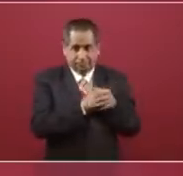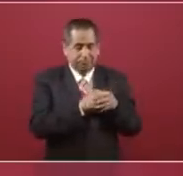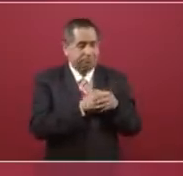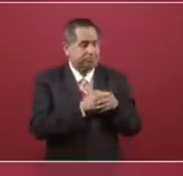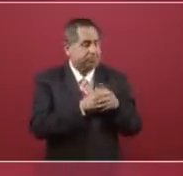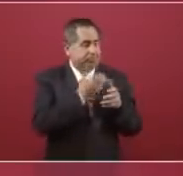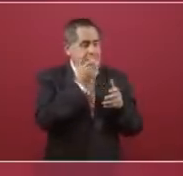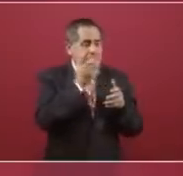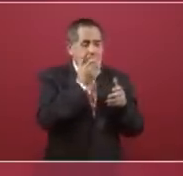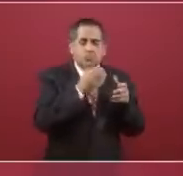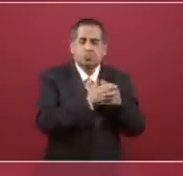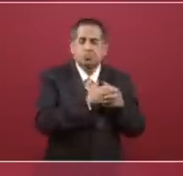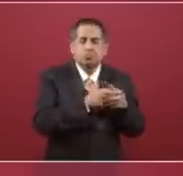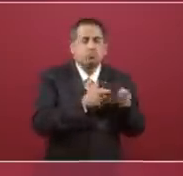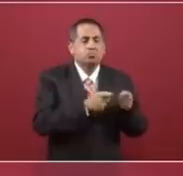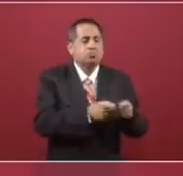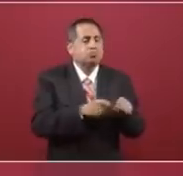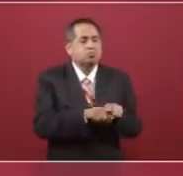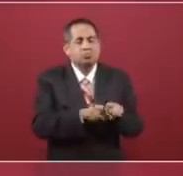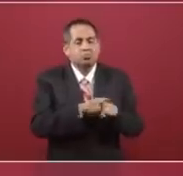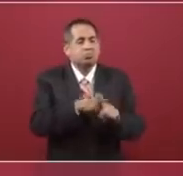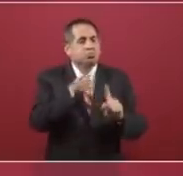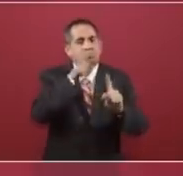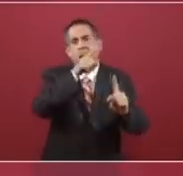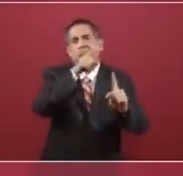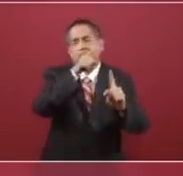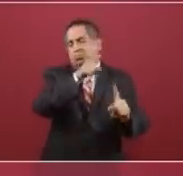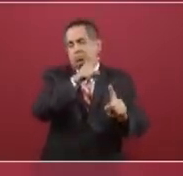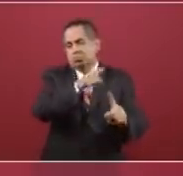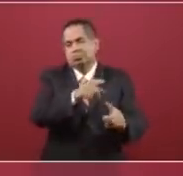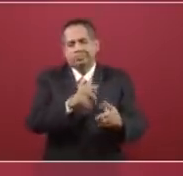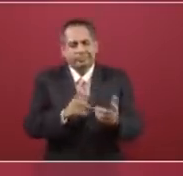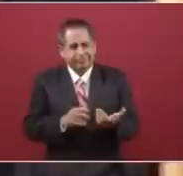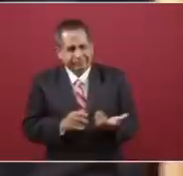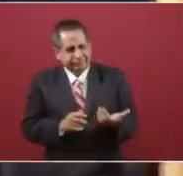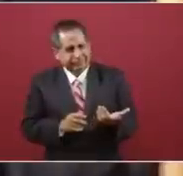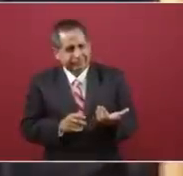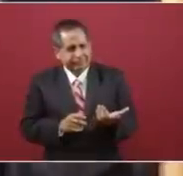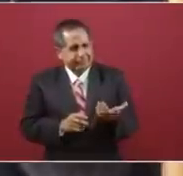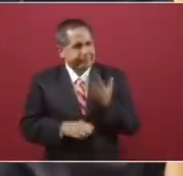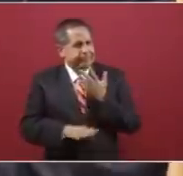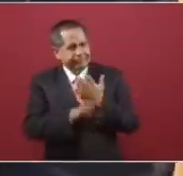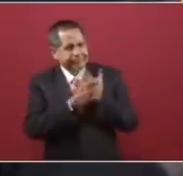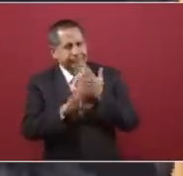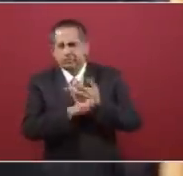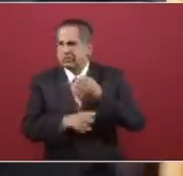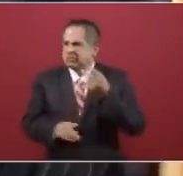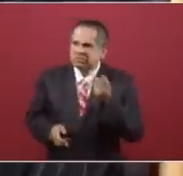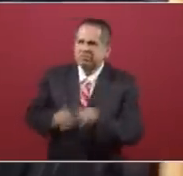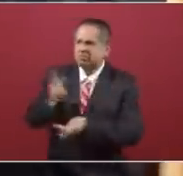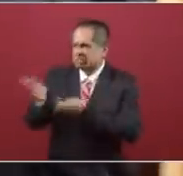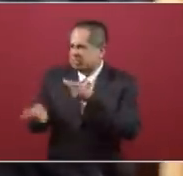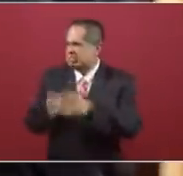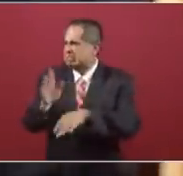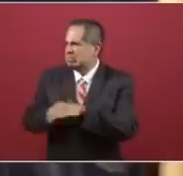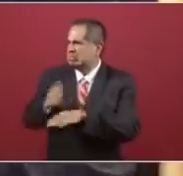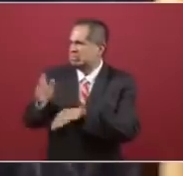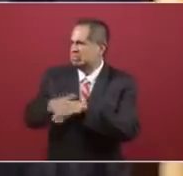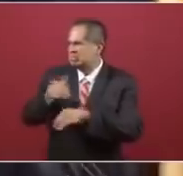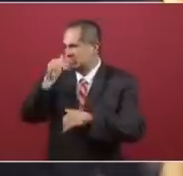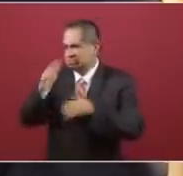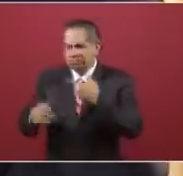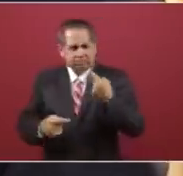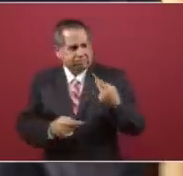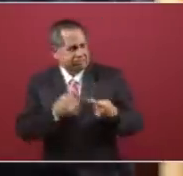tengan como propósito estarnos cuestionando y que muchas veces